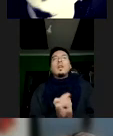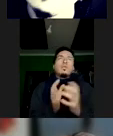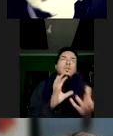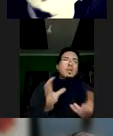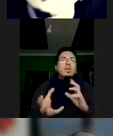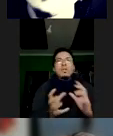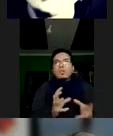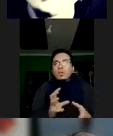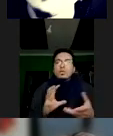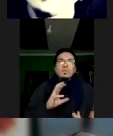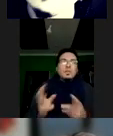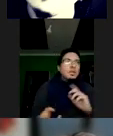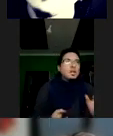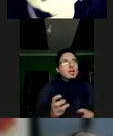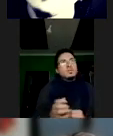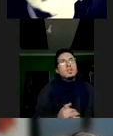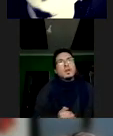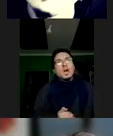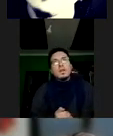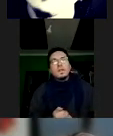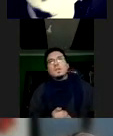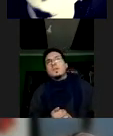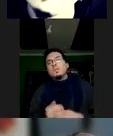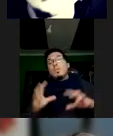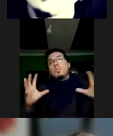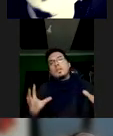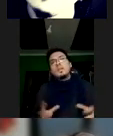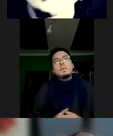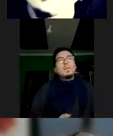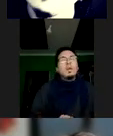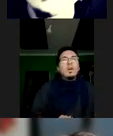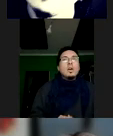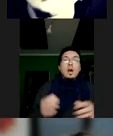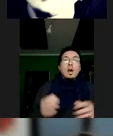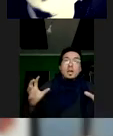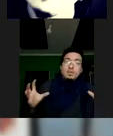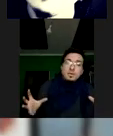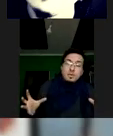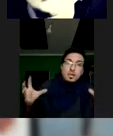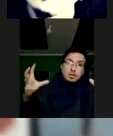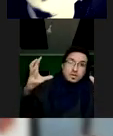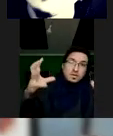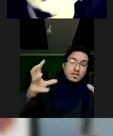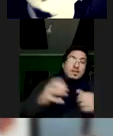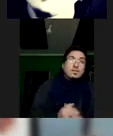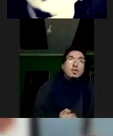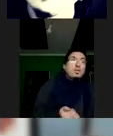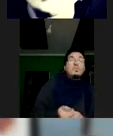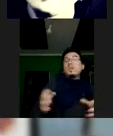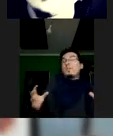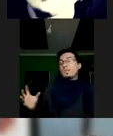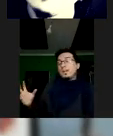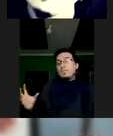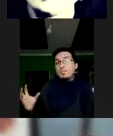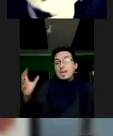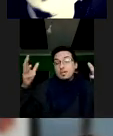cuál era el contenido, los tipos de líneas que se utilizaban, etcétera, así como muy por encima. Ahora vamos a meternos dentro de los planos, como que